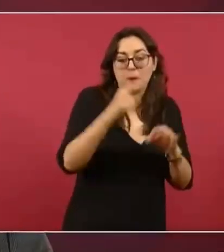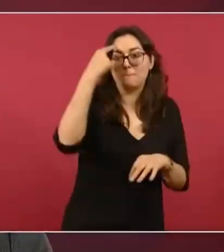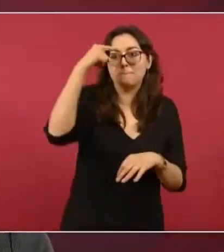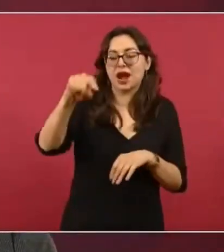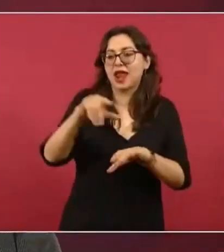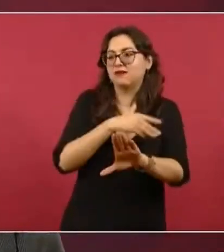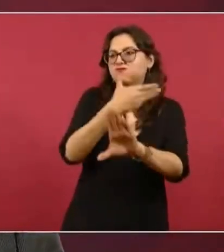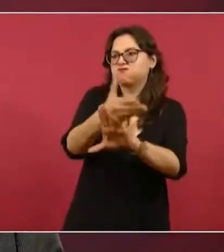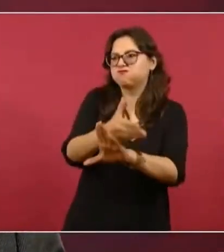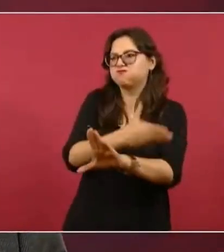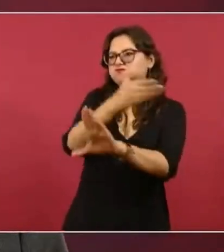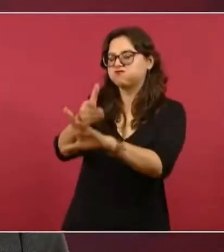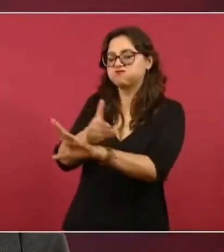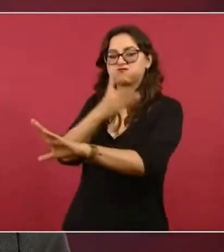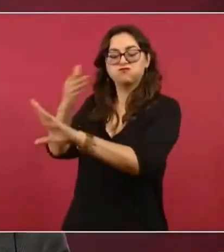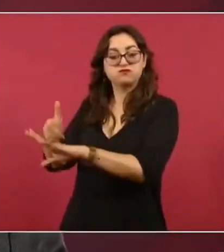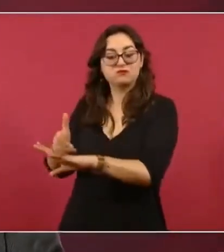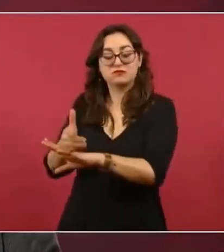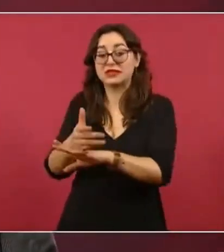ha estado en contra del ejido